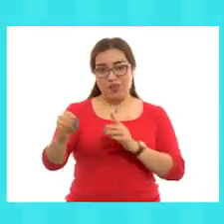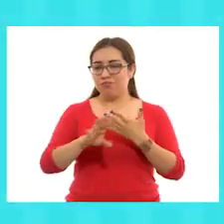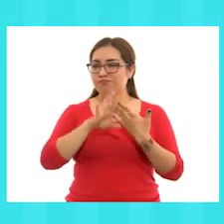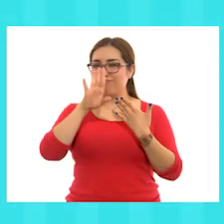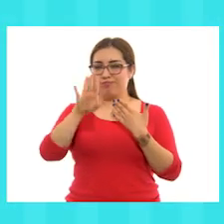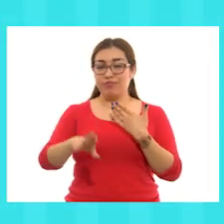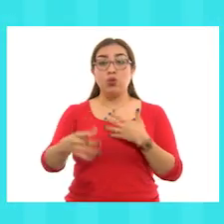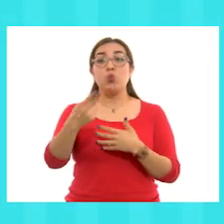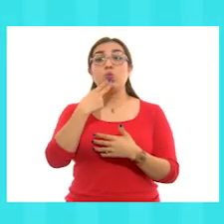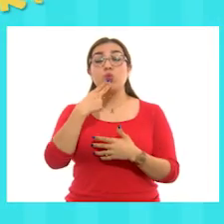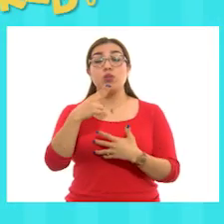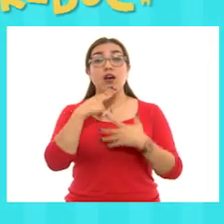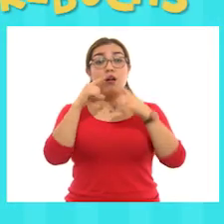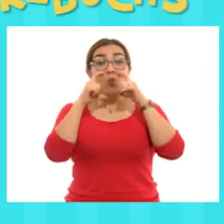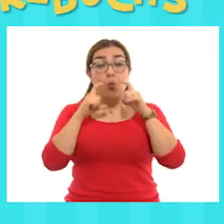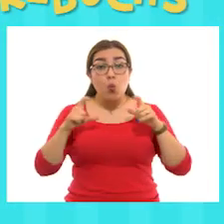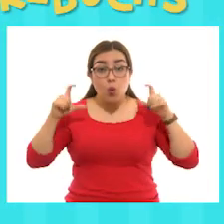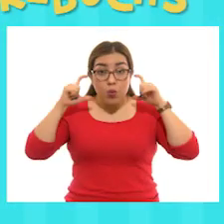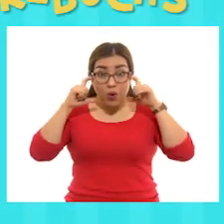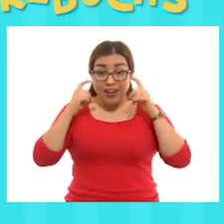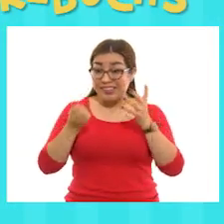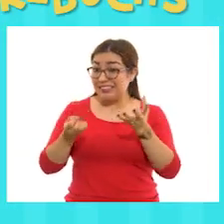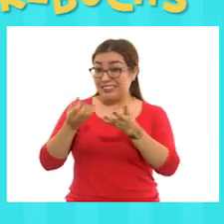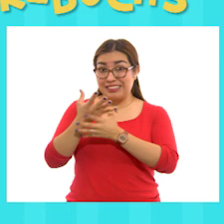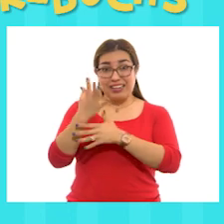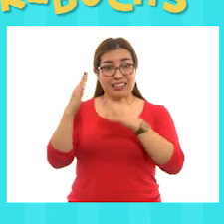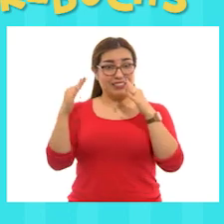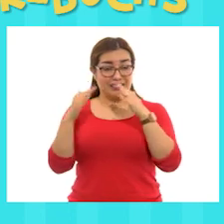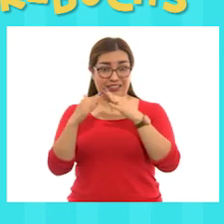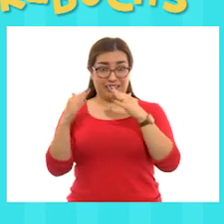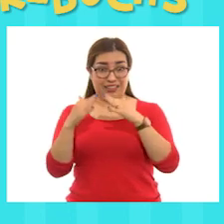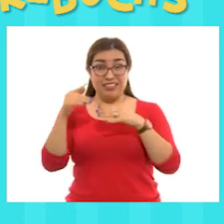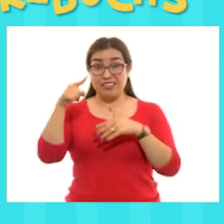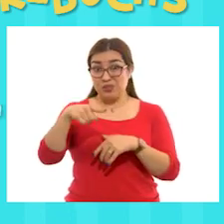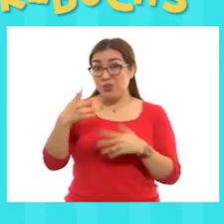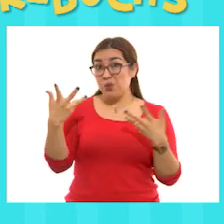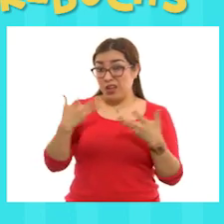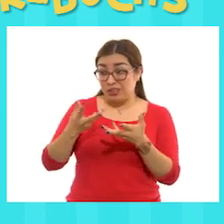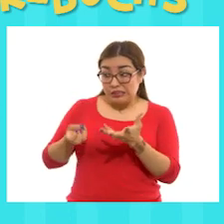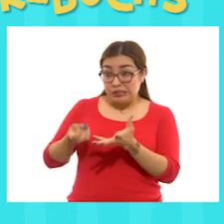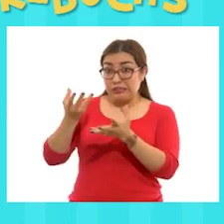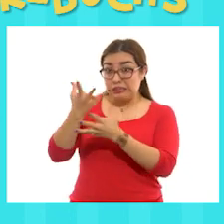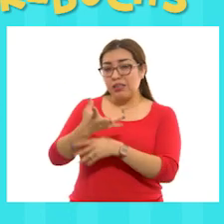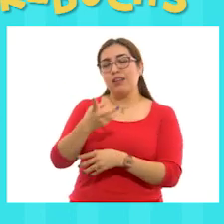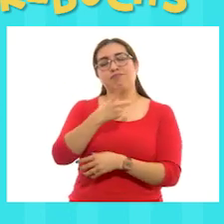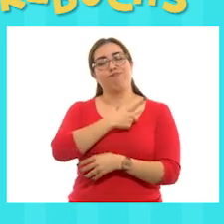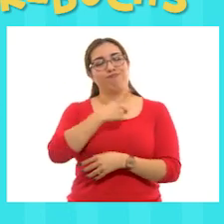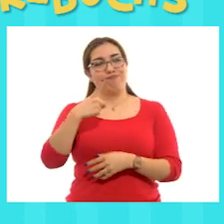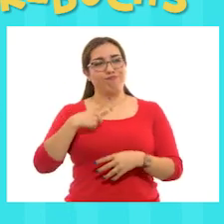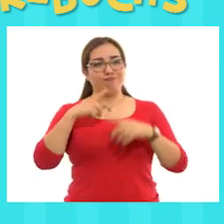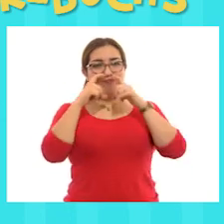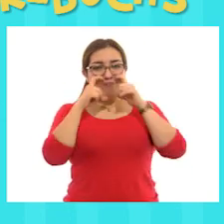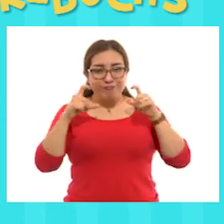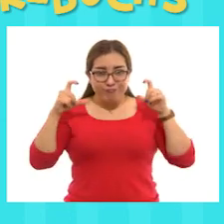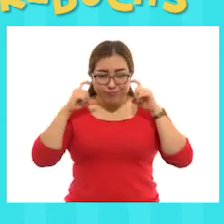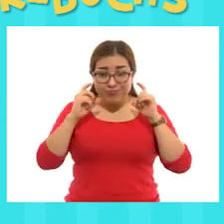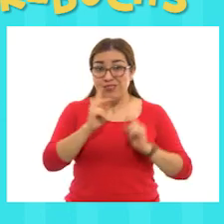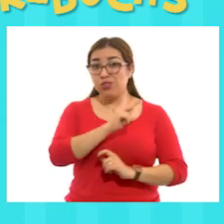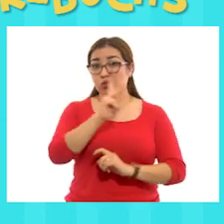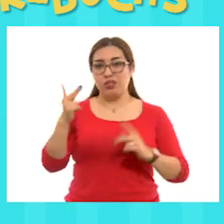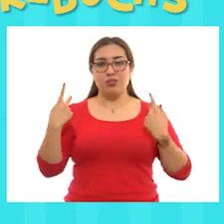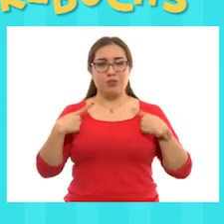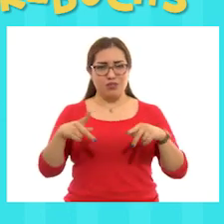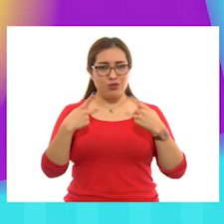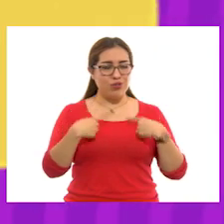Utiliza cubrebocas. No salgas de casa. Si tienes que hacerlo, recuerda que es obligatorio utilizarlo. Mantén una distancia mínima de un